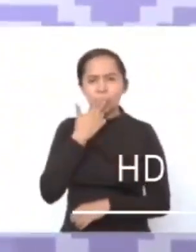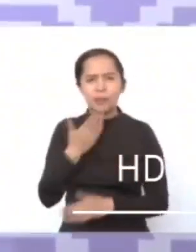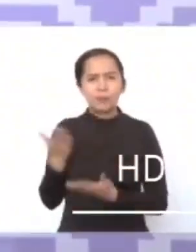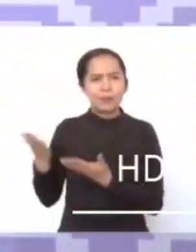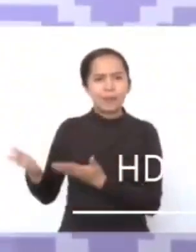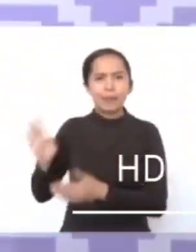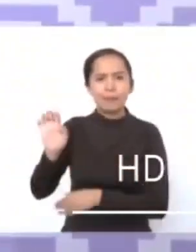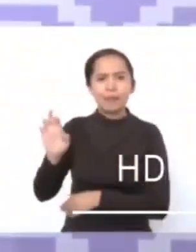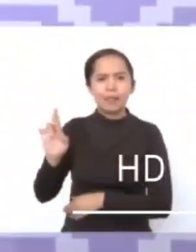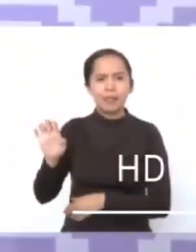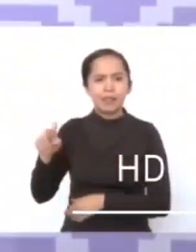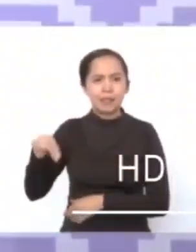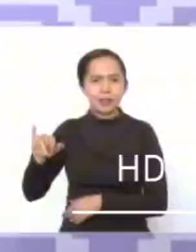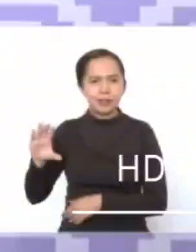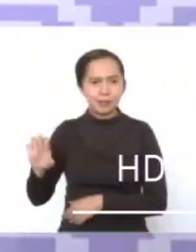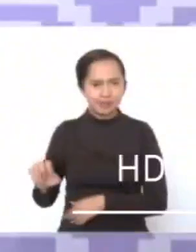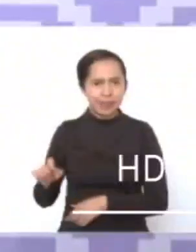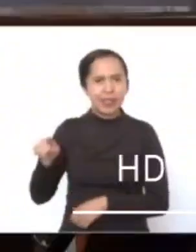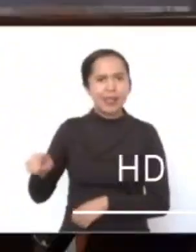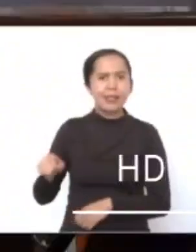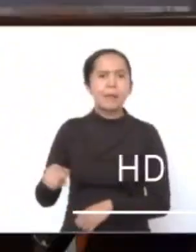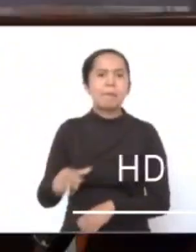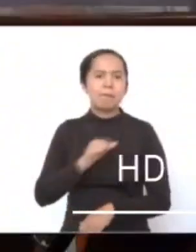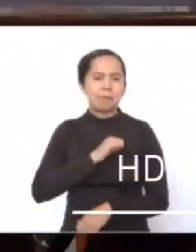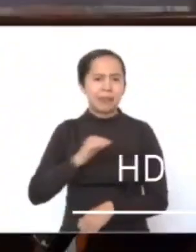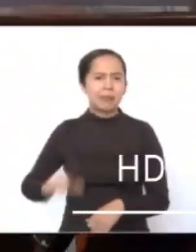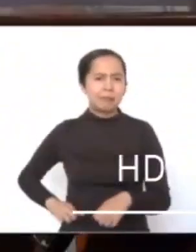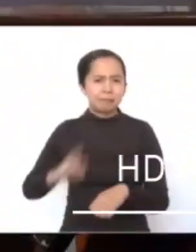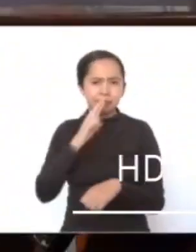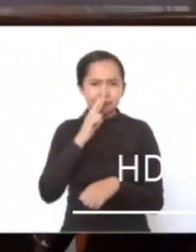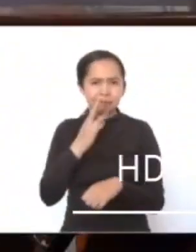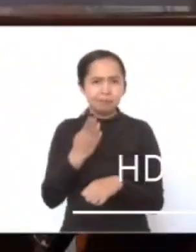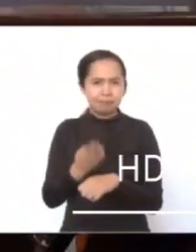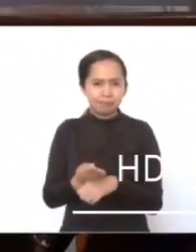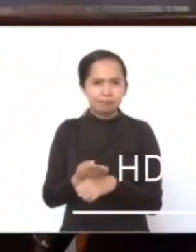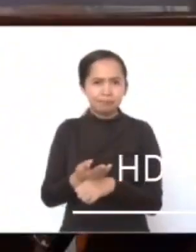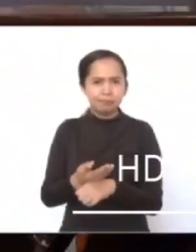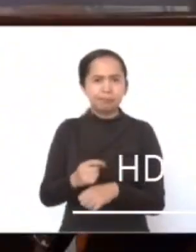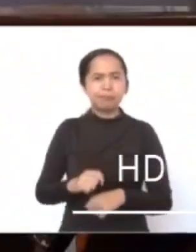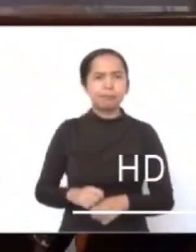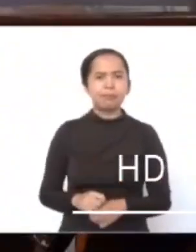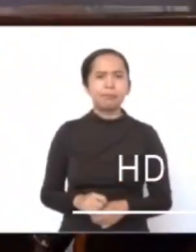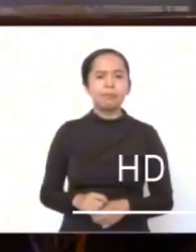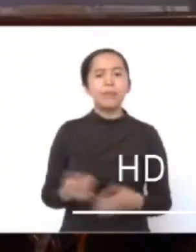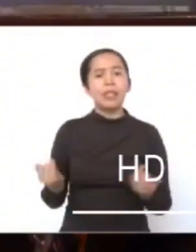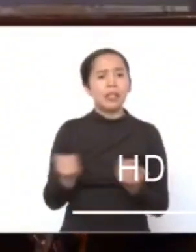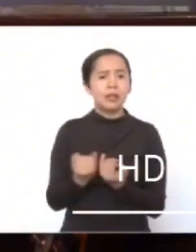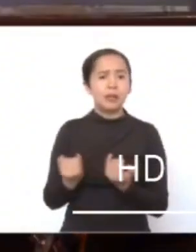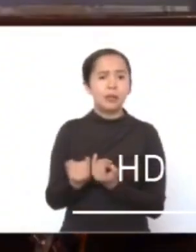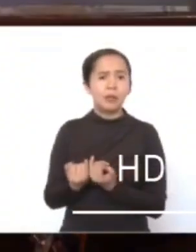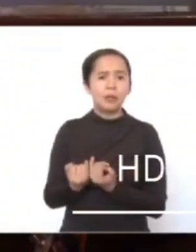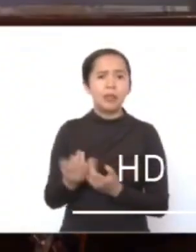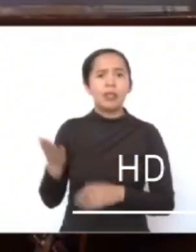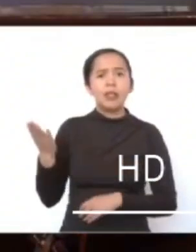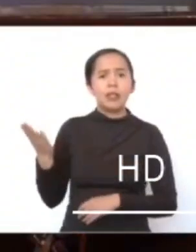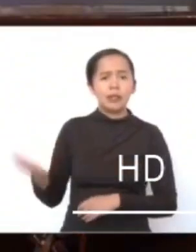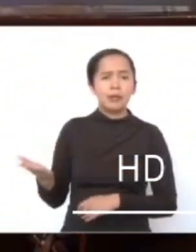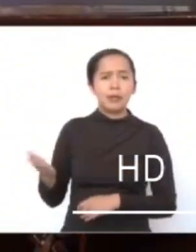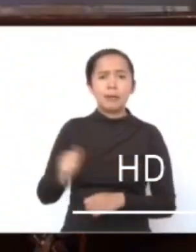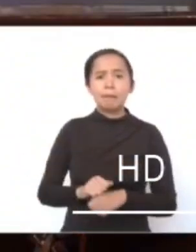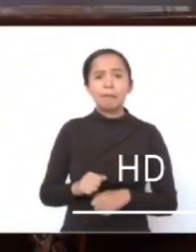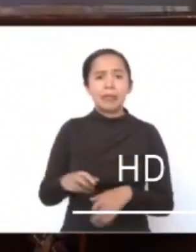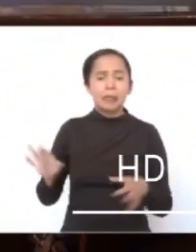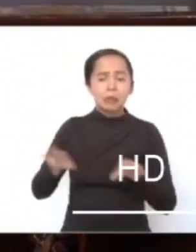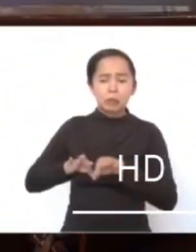mi querida Berenice, alcaldesa de Tláhuac, con quien hemos también venido realizando trabajos